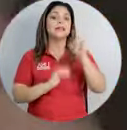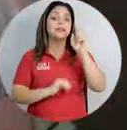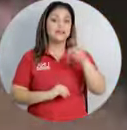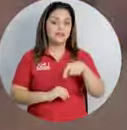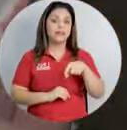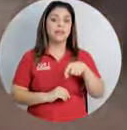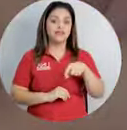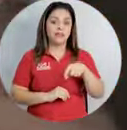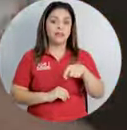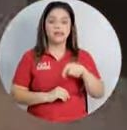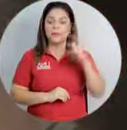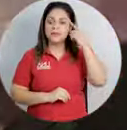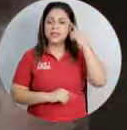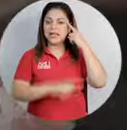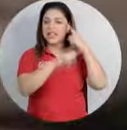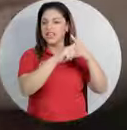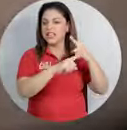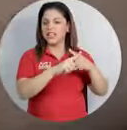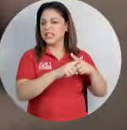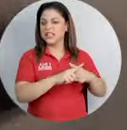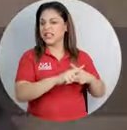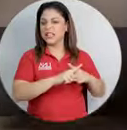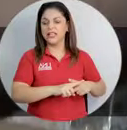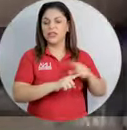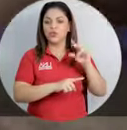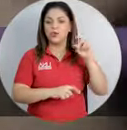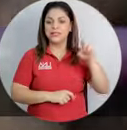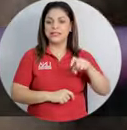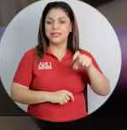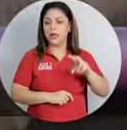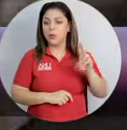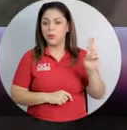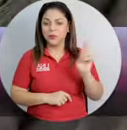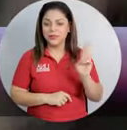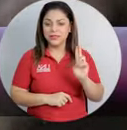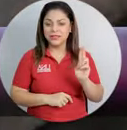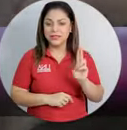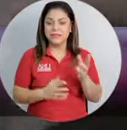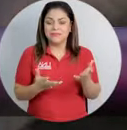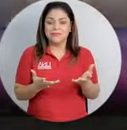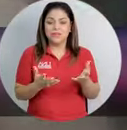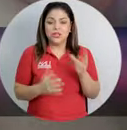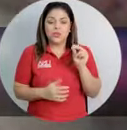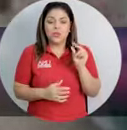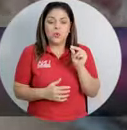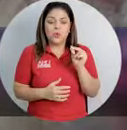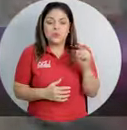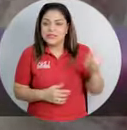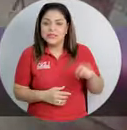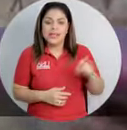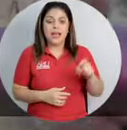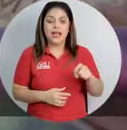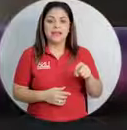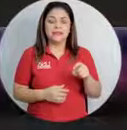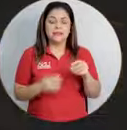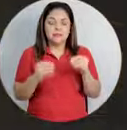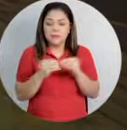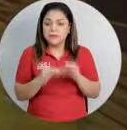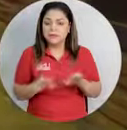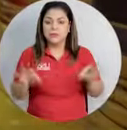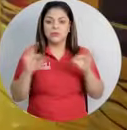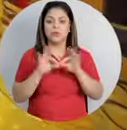hacerle una X a todo eso que no son necesidades que no son de primera